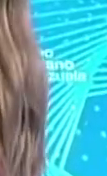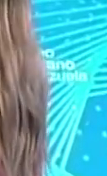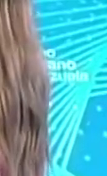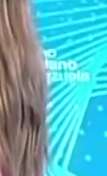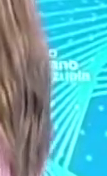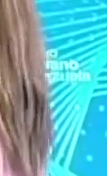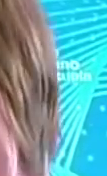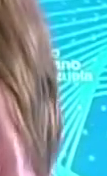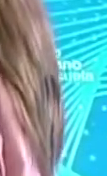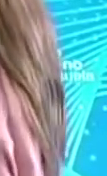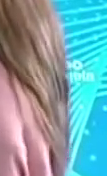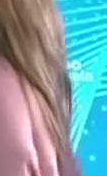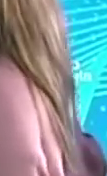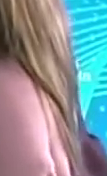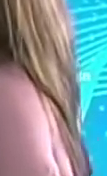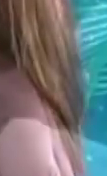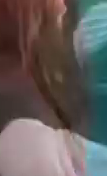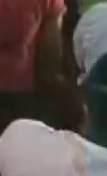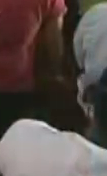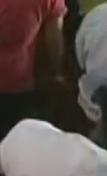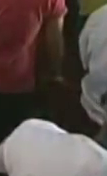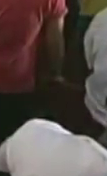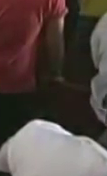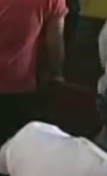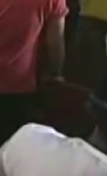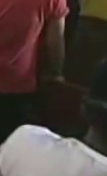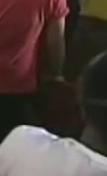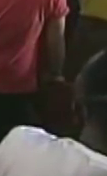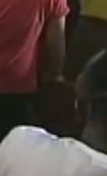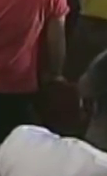de las políticas neoliberales y del imperialismo.